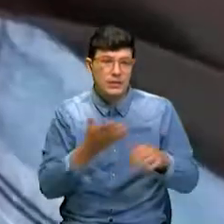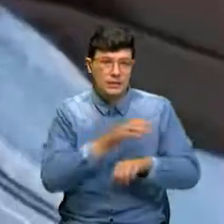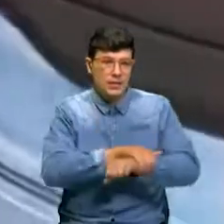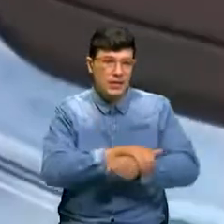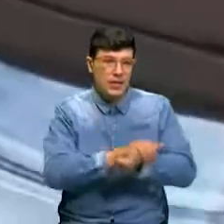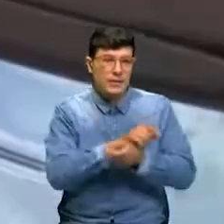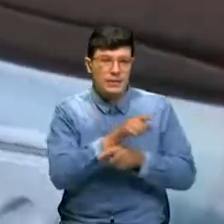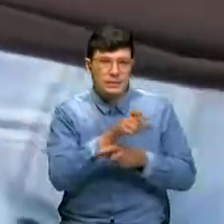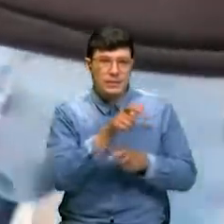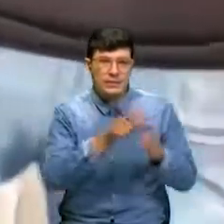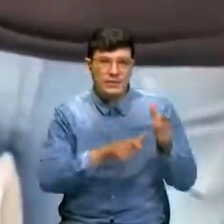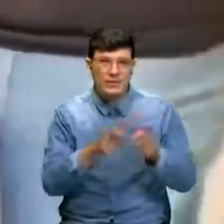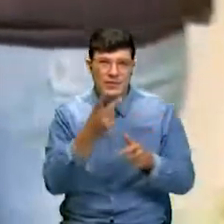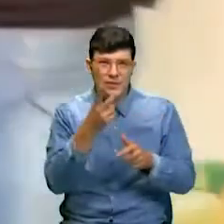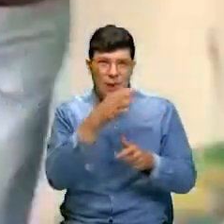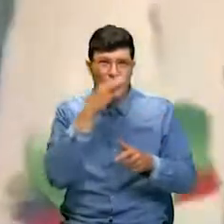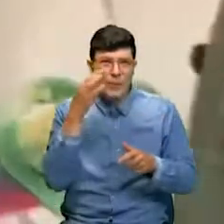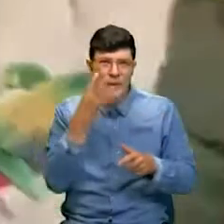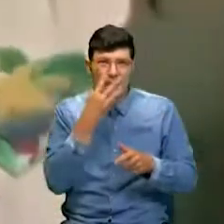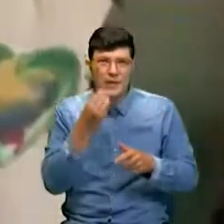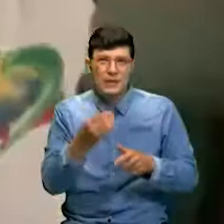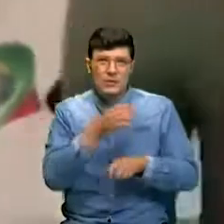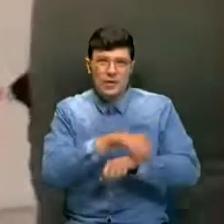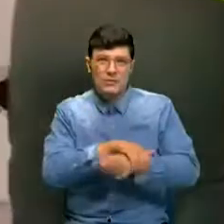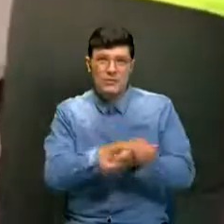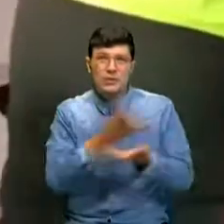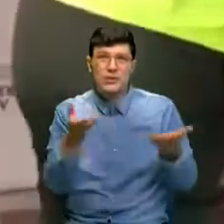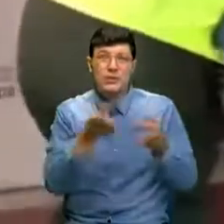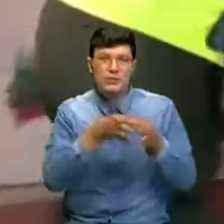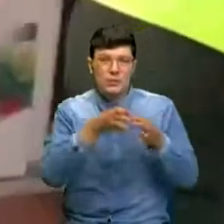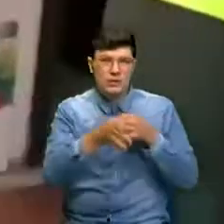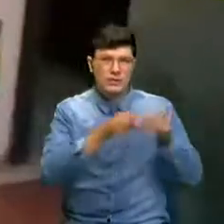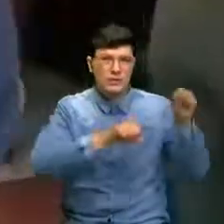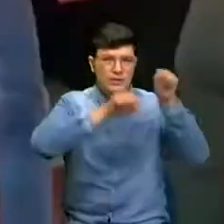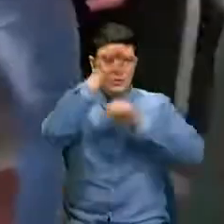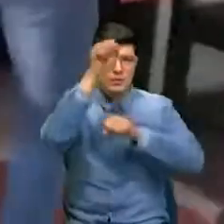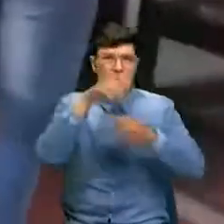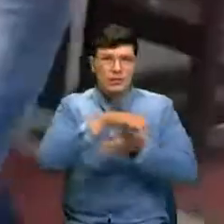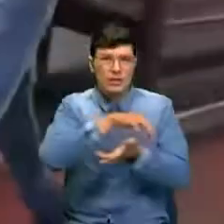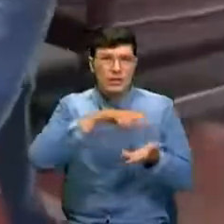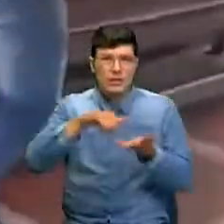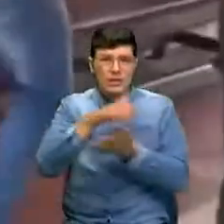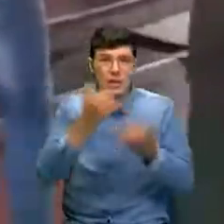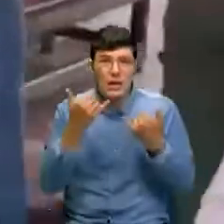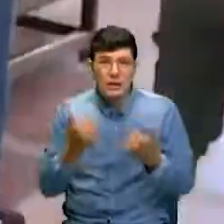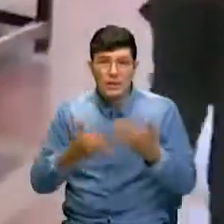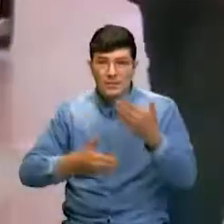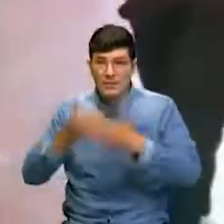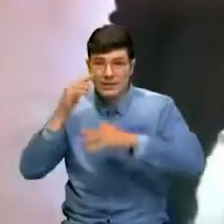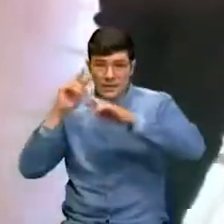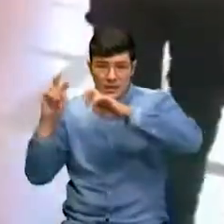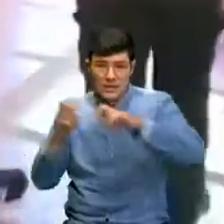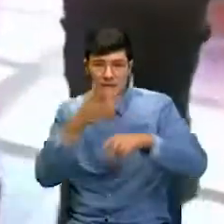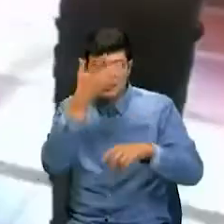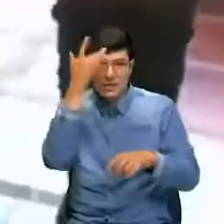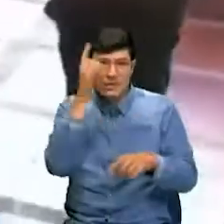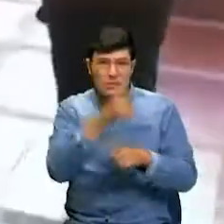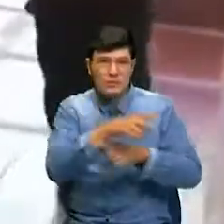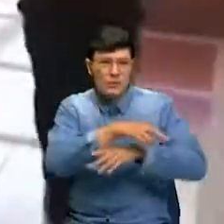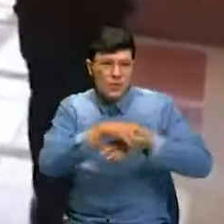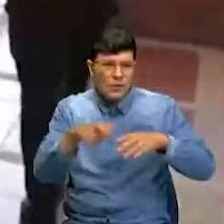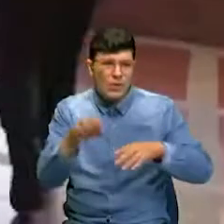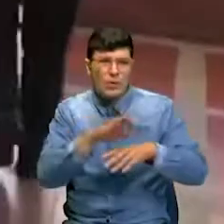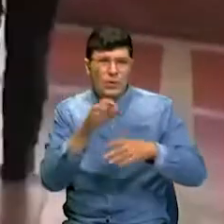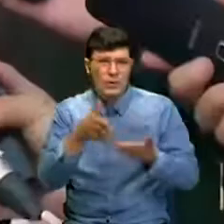según la fiscalía los hombres son investigados por los delitos de homicidio agravado hurto calificado y agravado y porte de